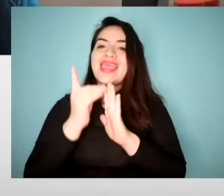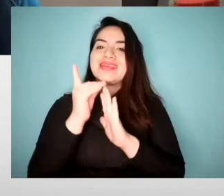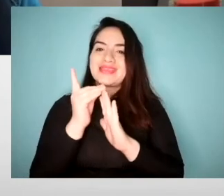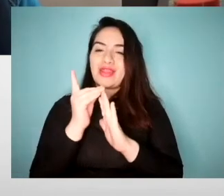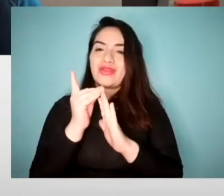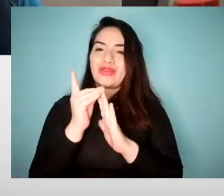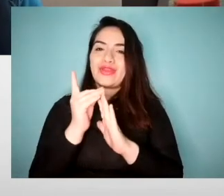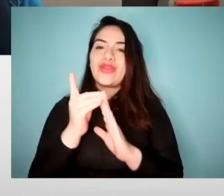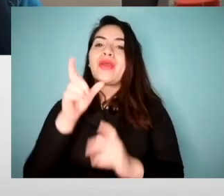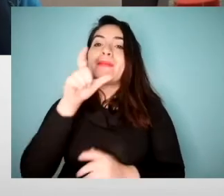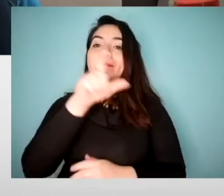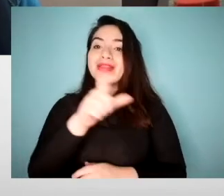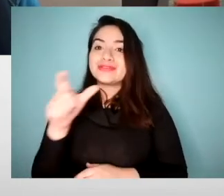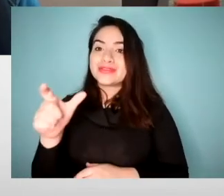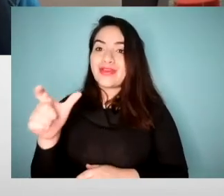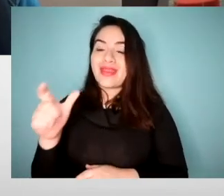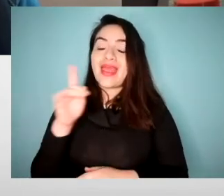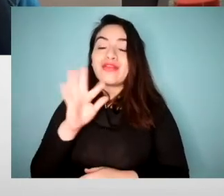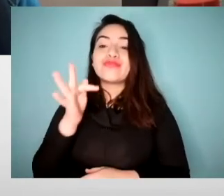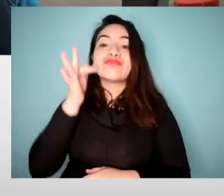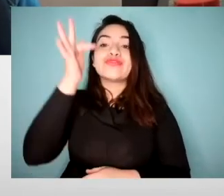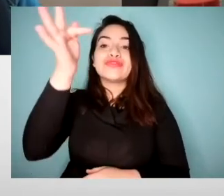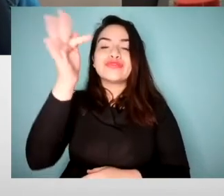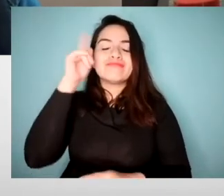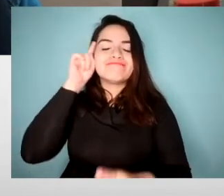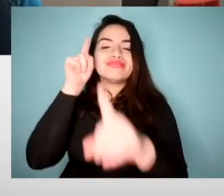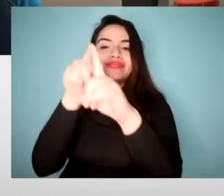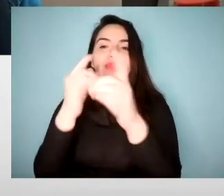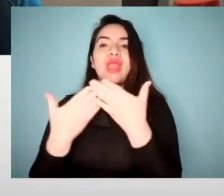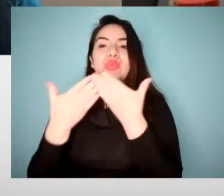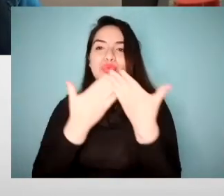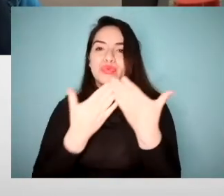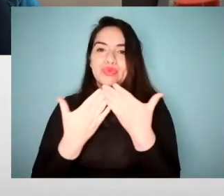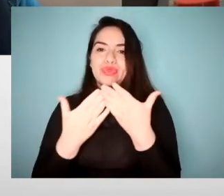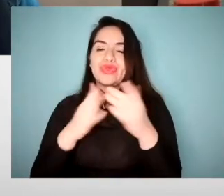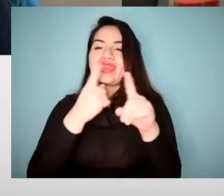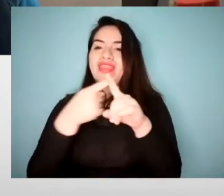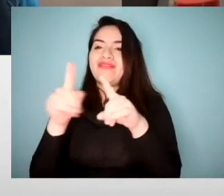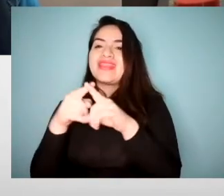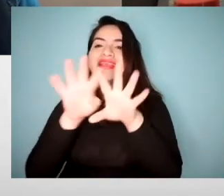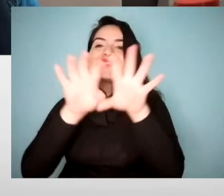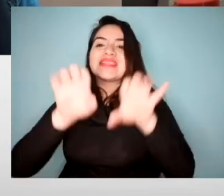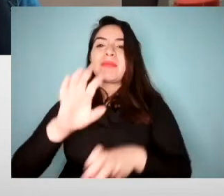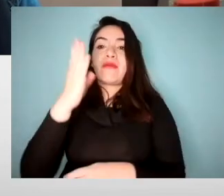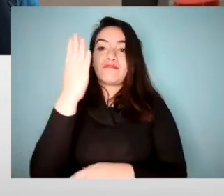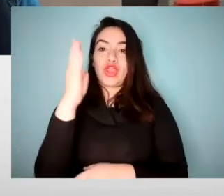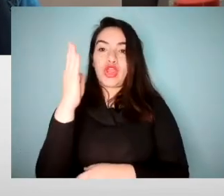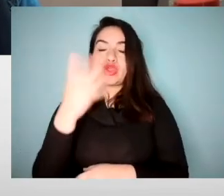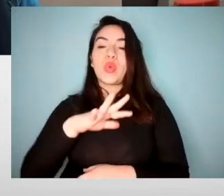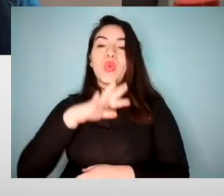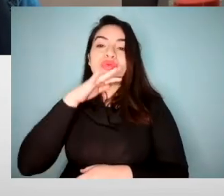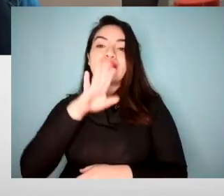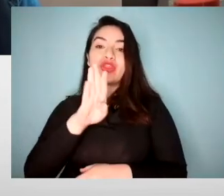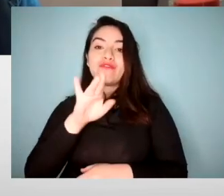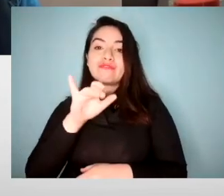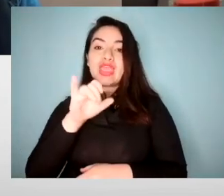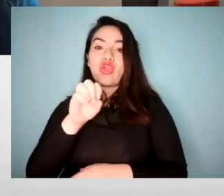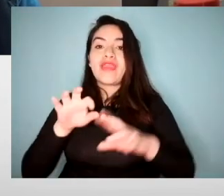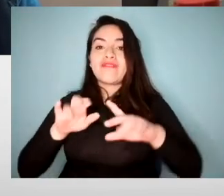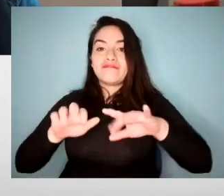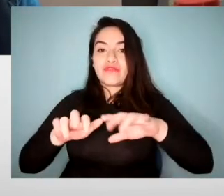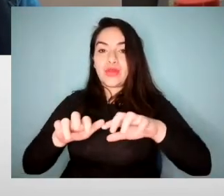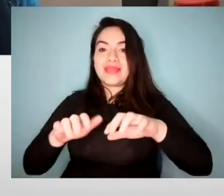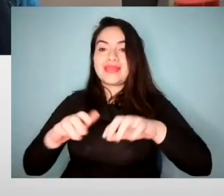de personas que se van a dedicar al estudio de distintos sistemas biológicos usando la bioinformática y por supuesto que he contribuido